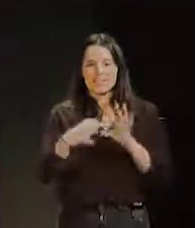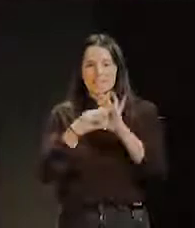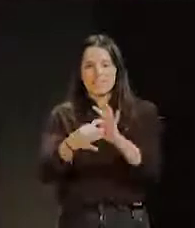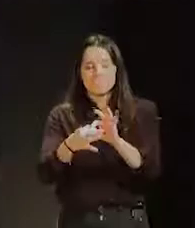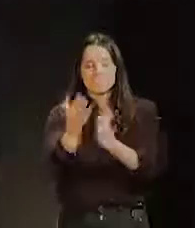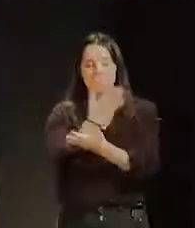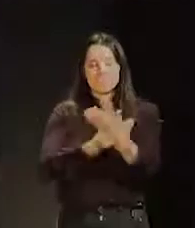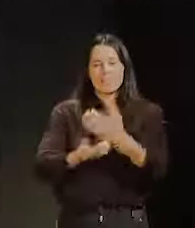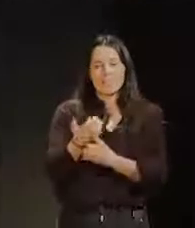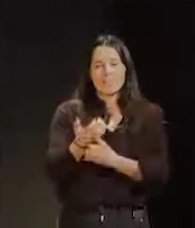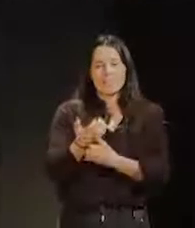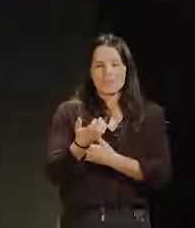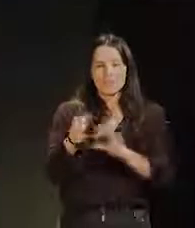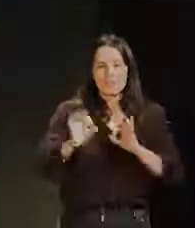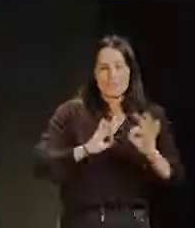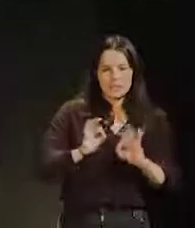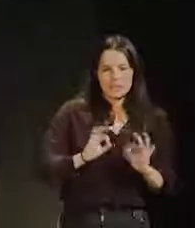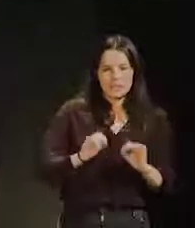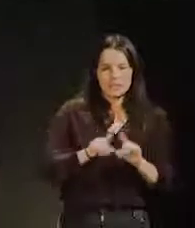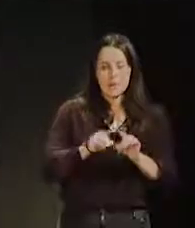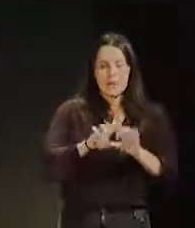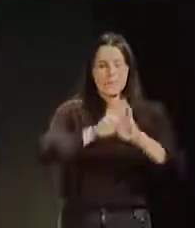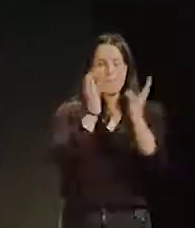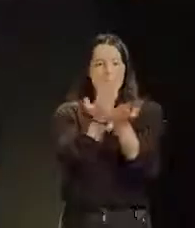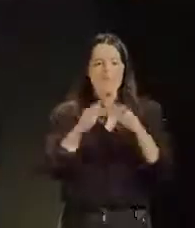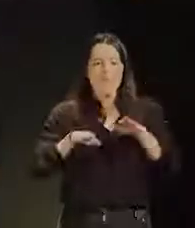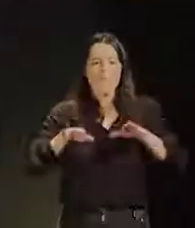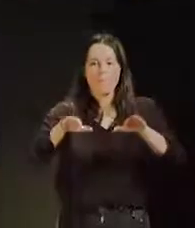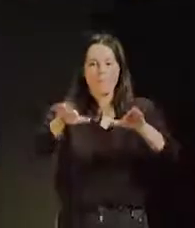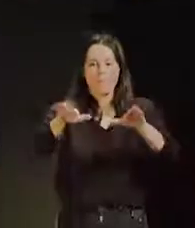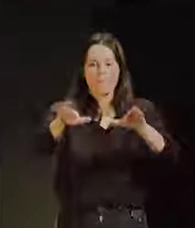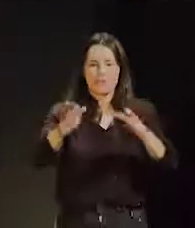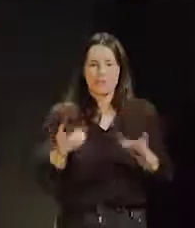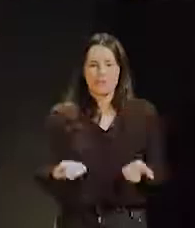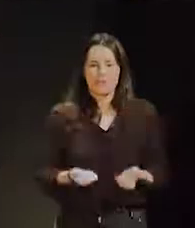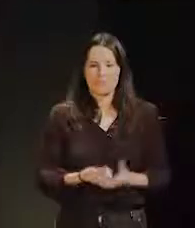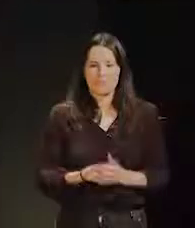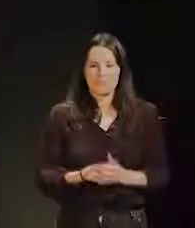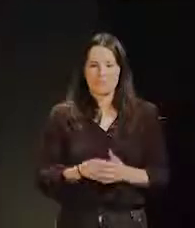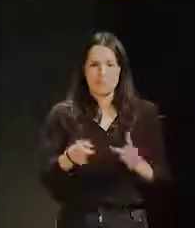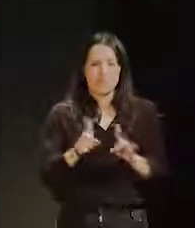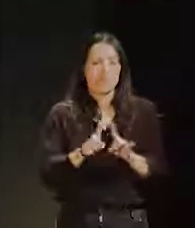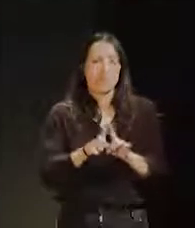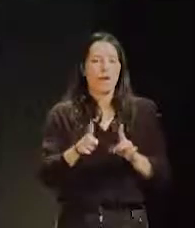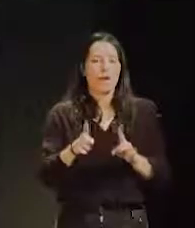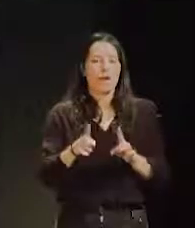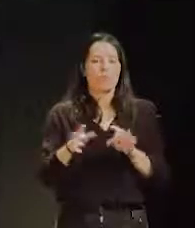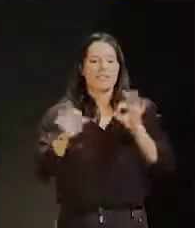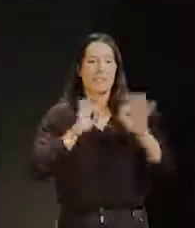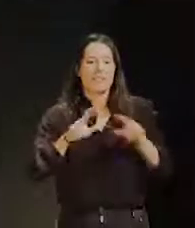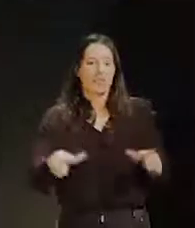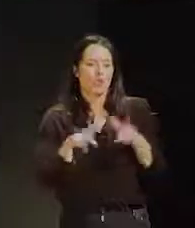discapacidad en teatro pasa en un mundo paralelo, como el mundo del social, del teatro social, del